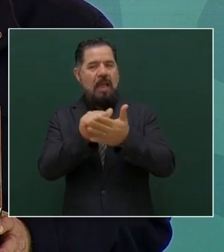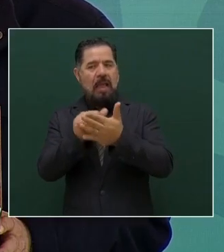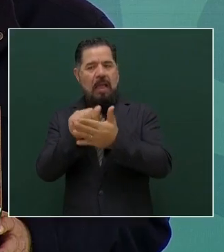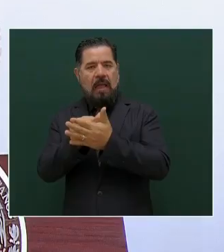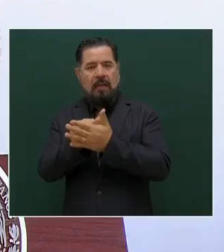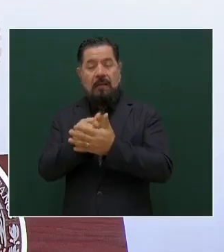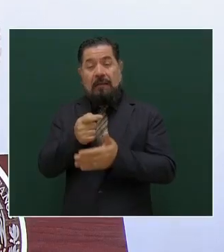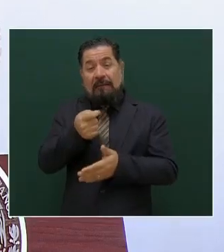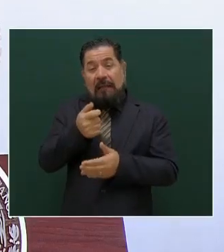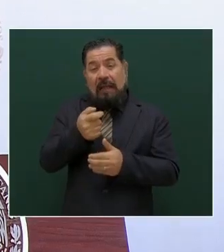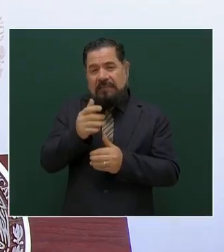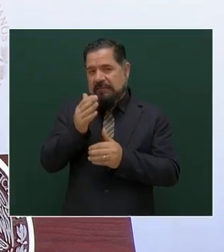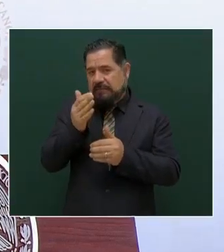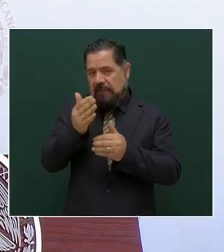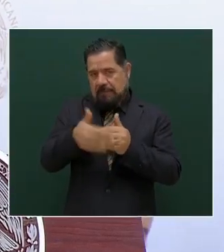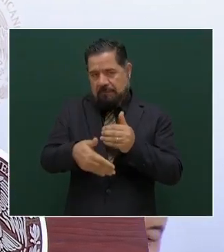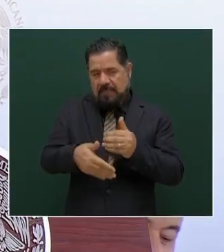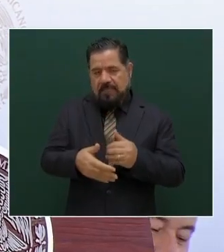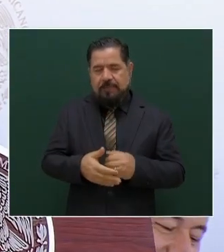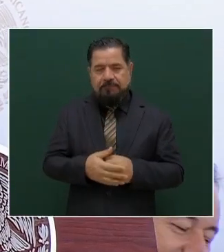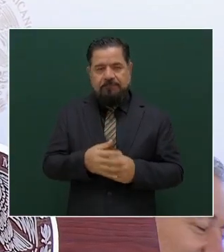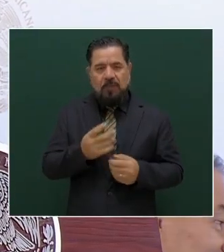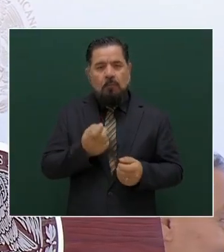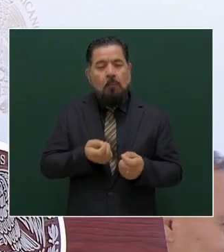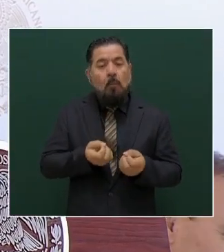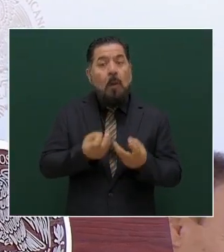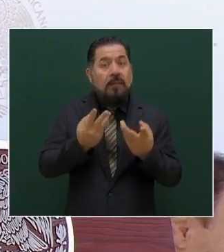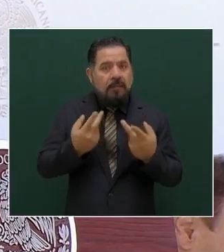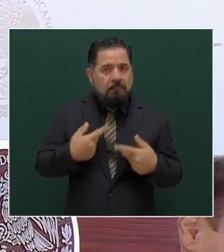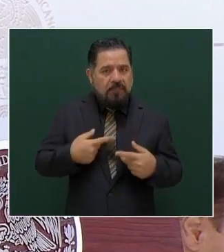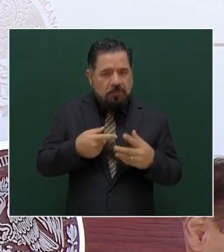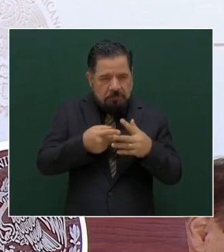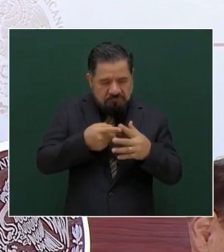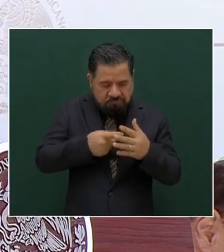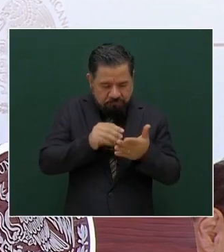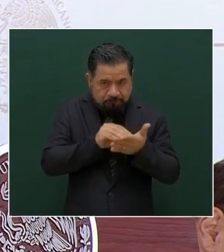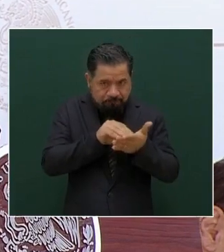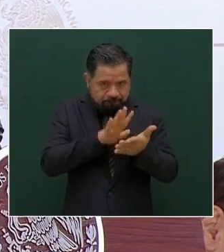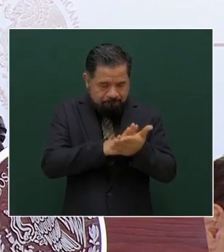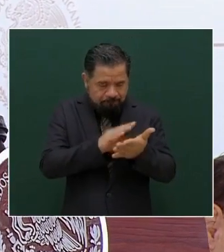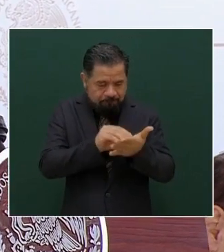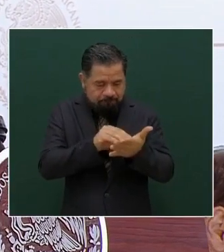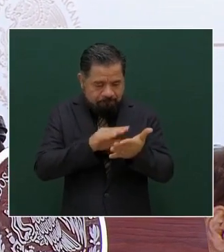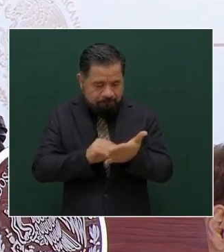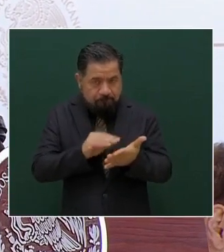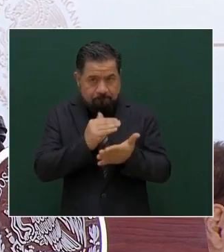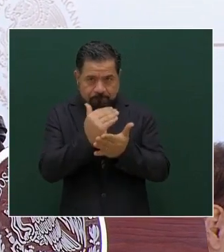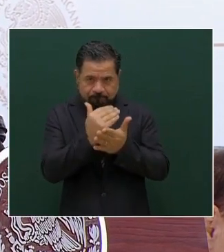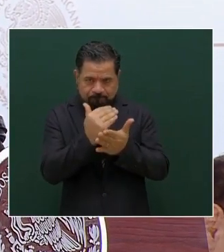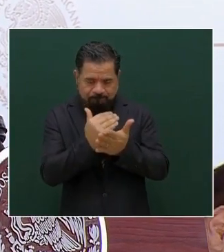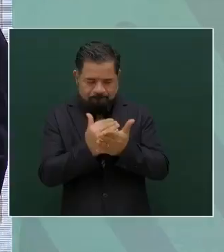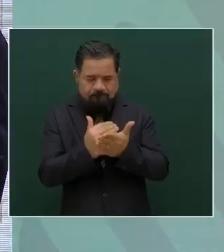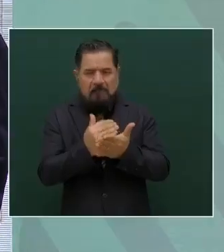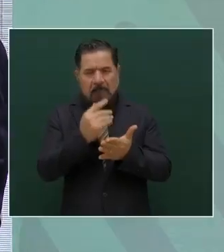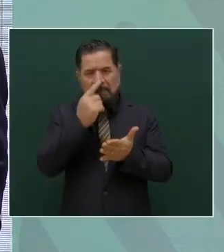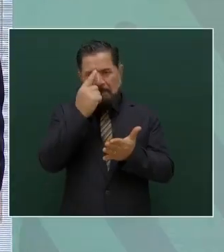concluir ese censo que nos va a permitir